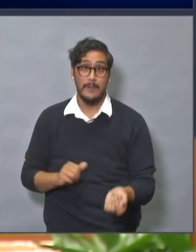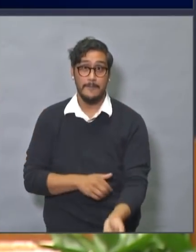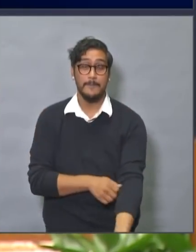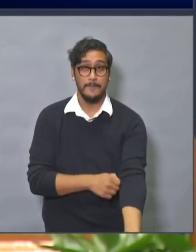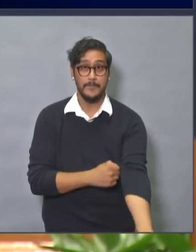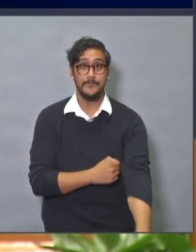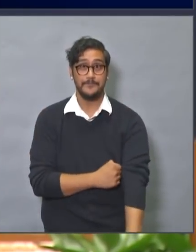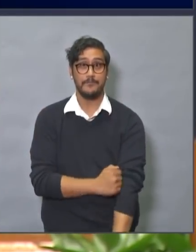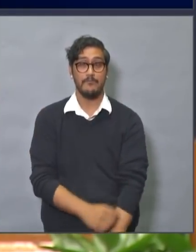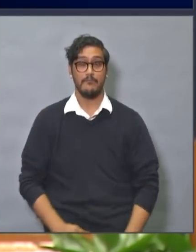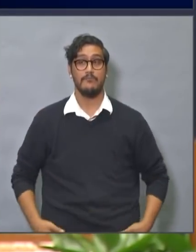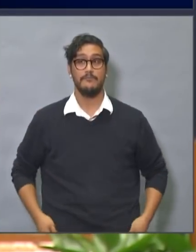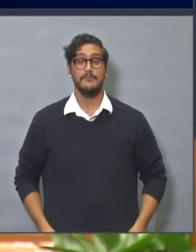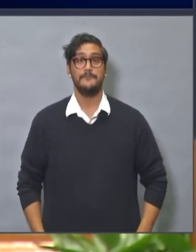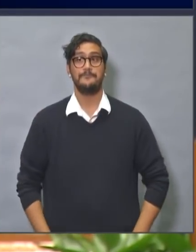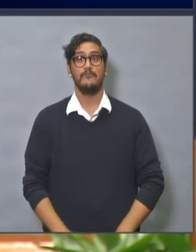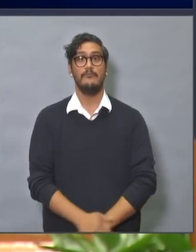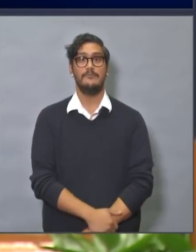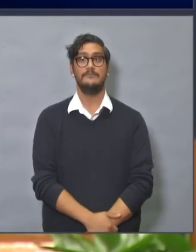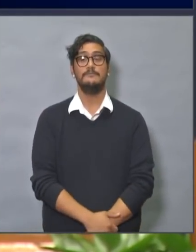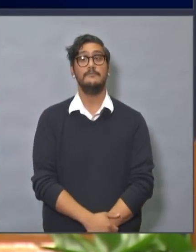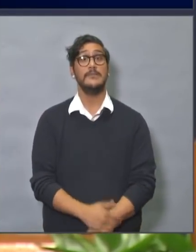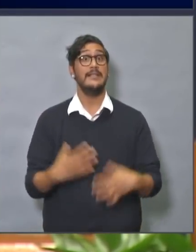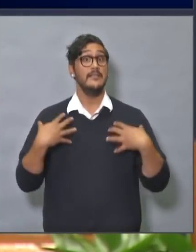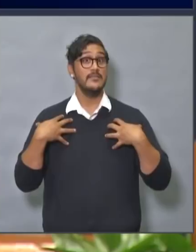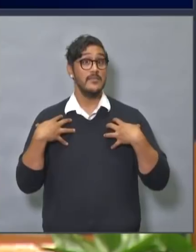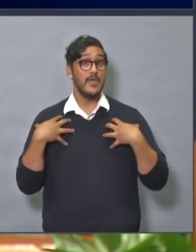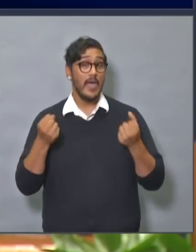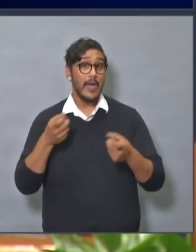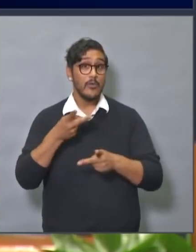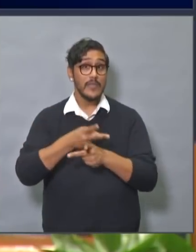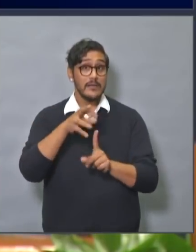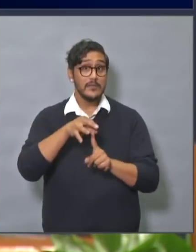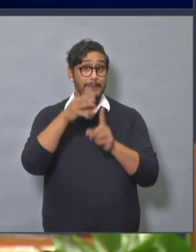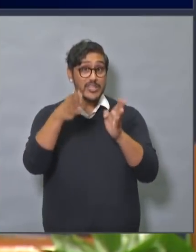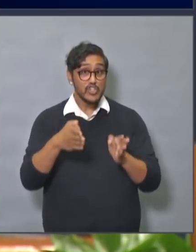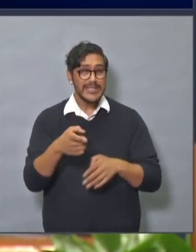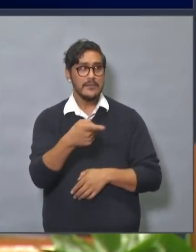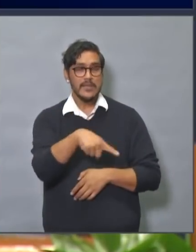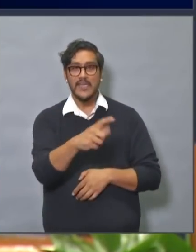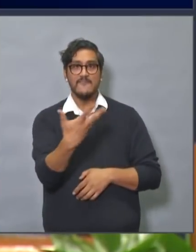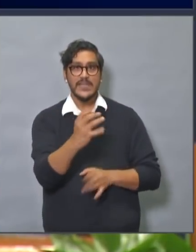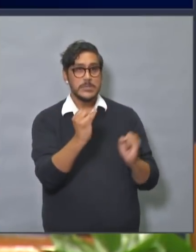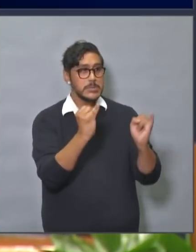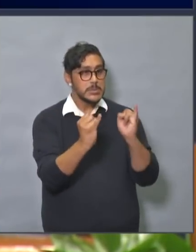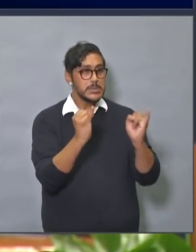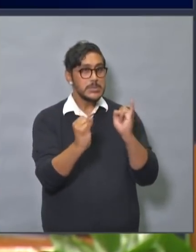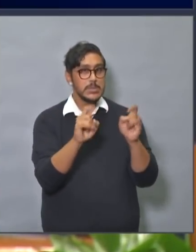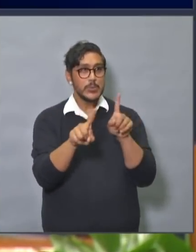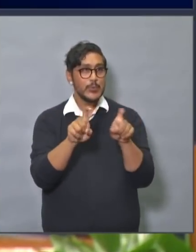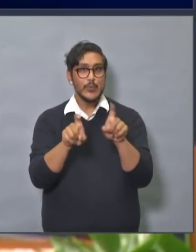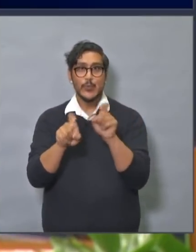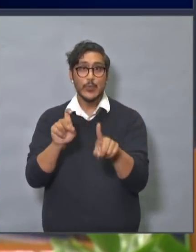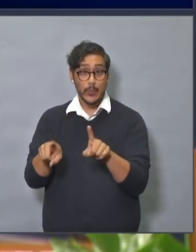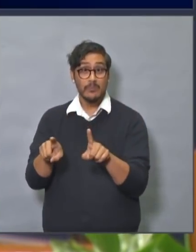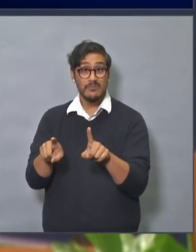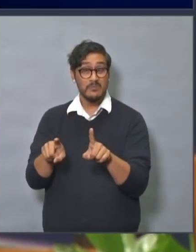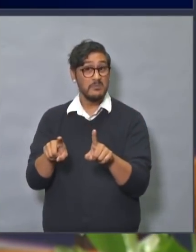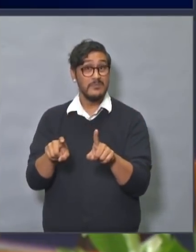positivos. Los especialistas de salud pública han entrevistado a los casos positivos y cuando ha